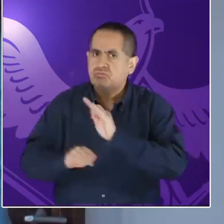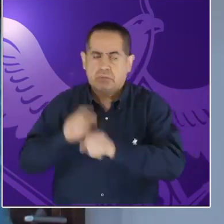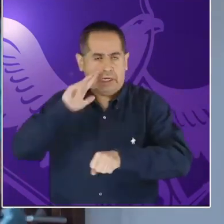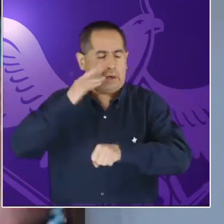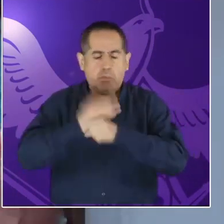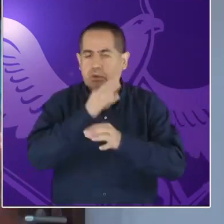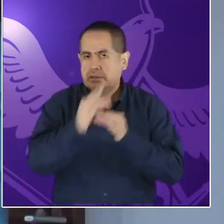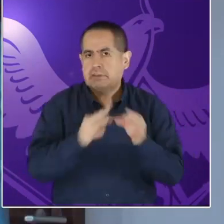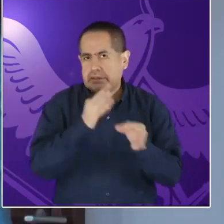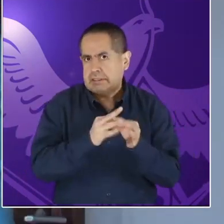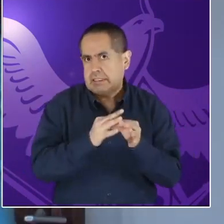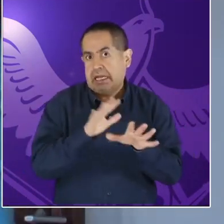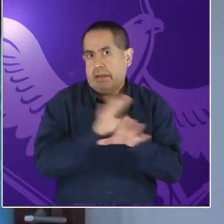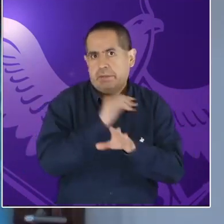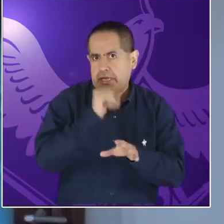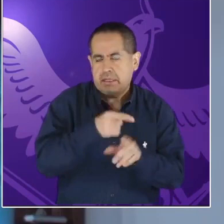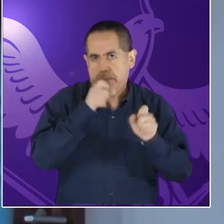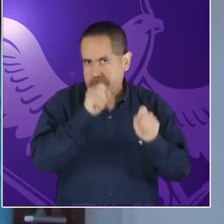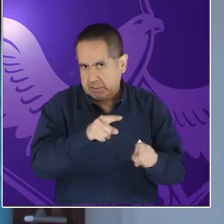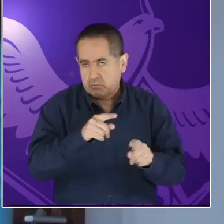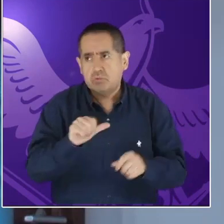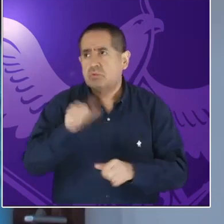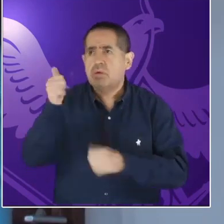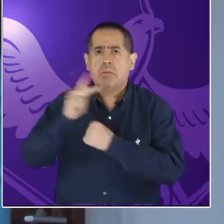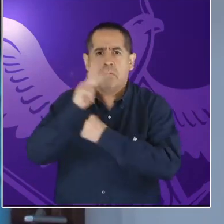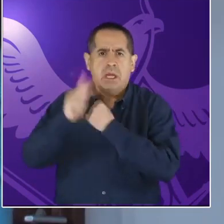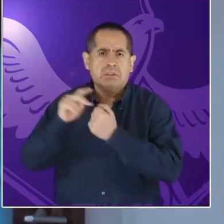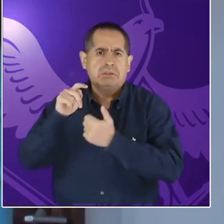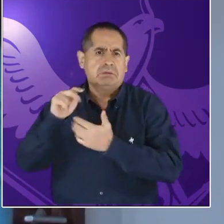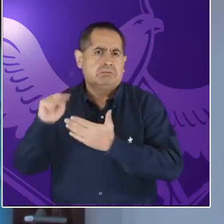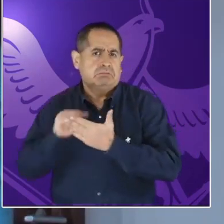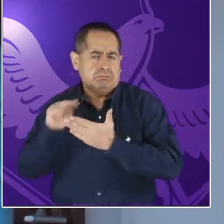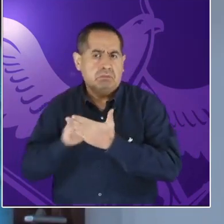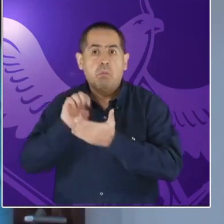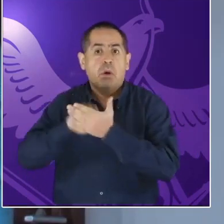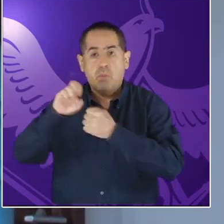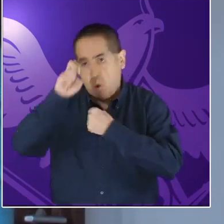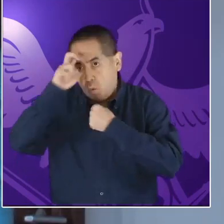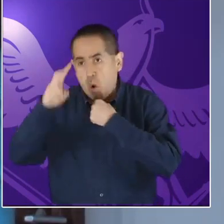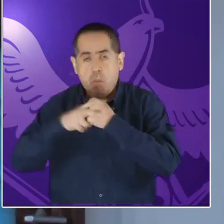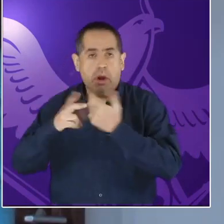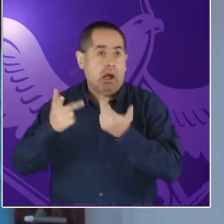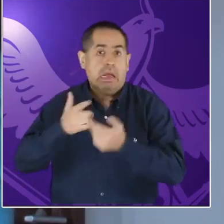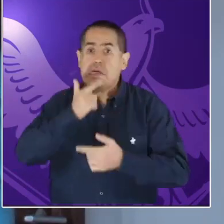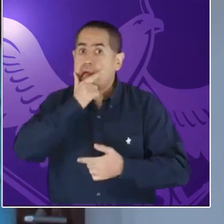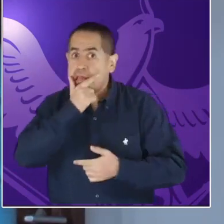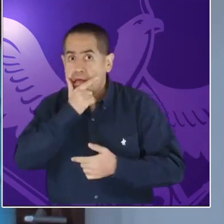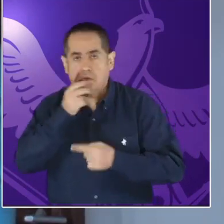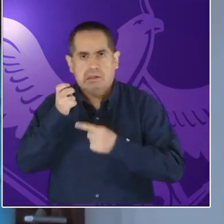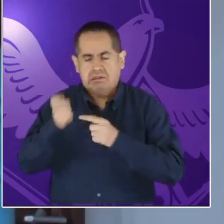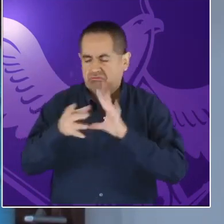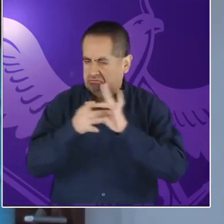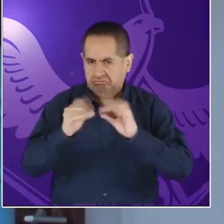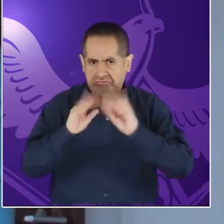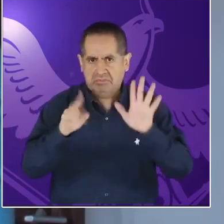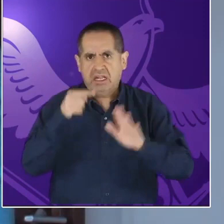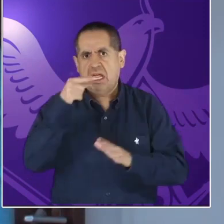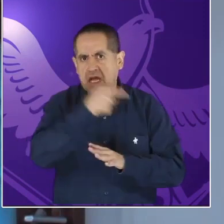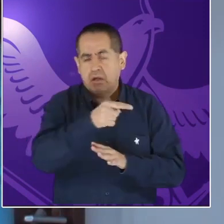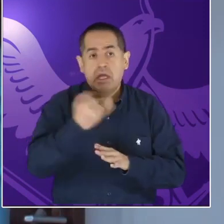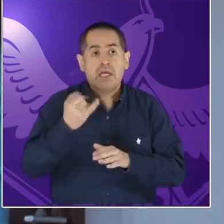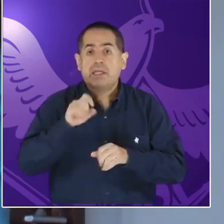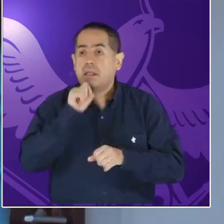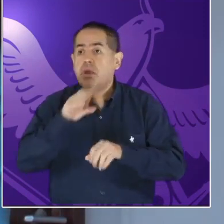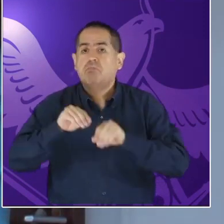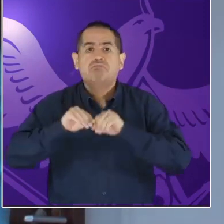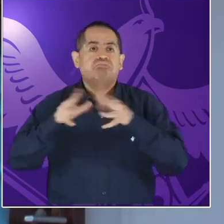Un concepto que ha sido recogido por distintos países de Europa, ¿no?, comenzando por Inglaterra, y que también comienza